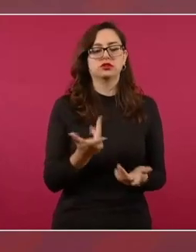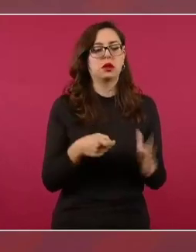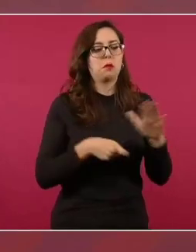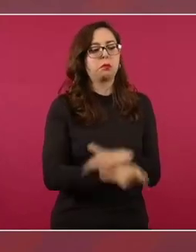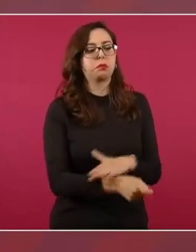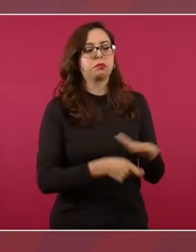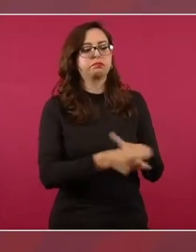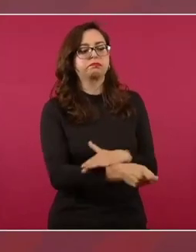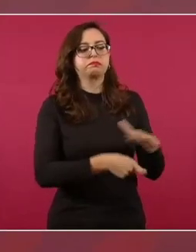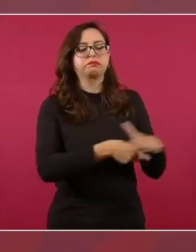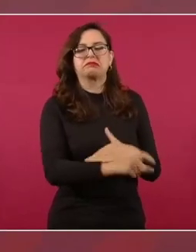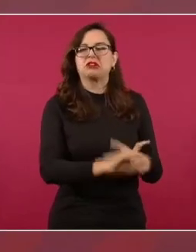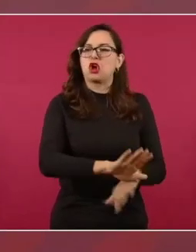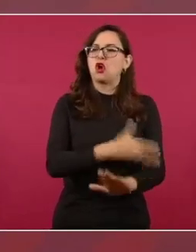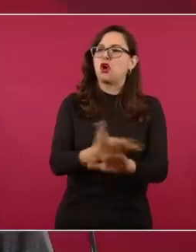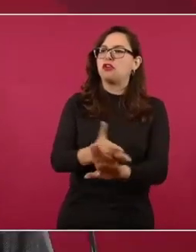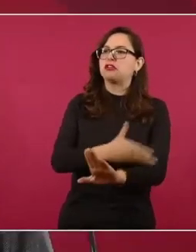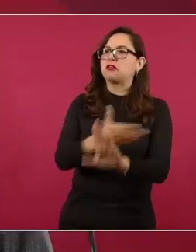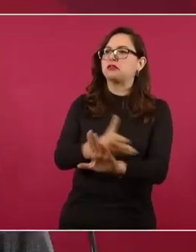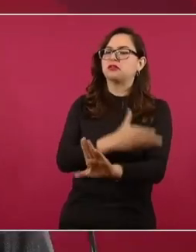robots,